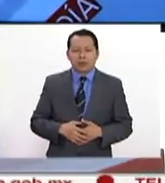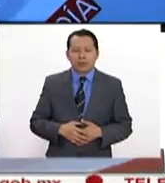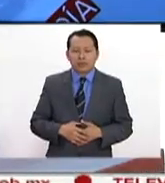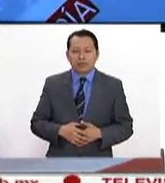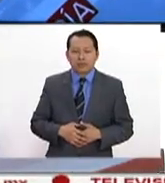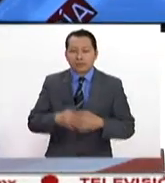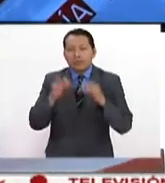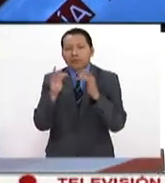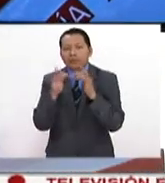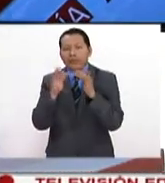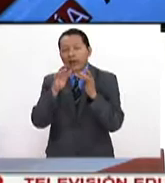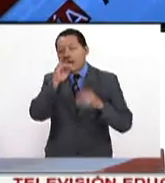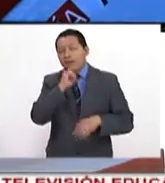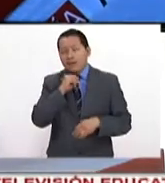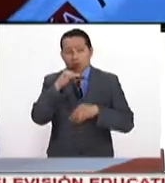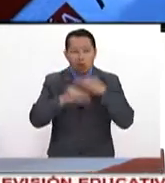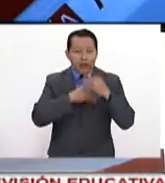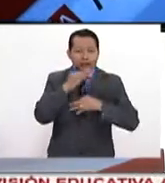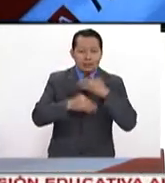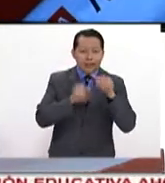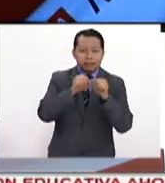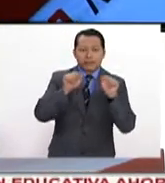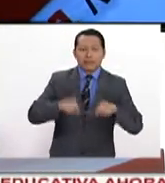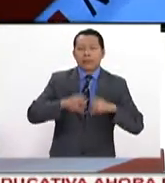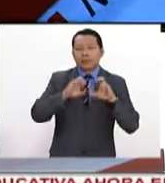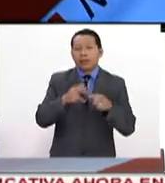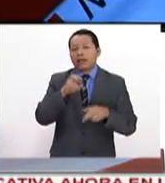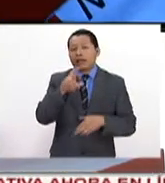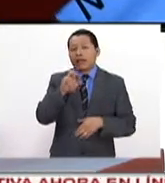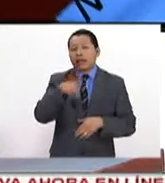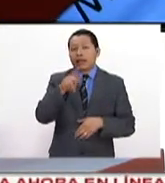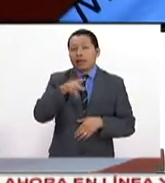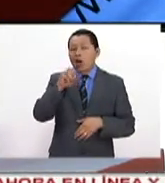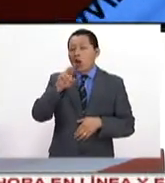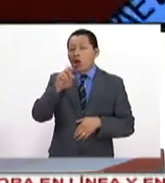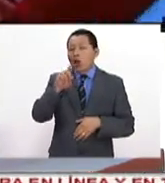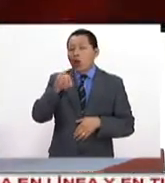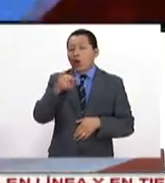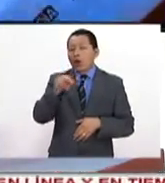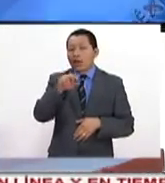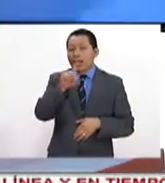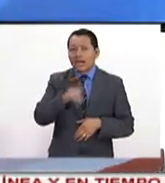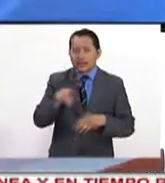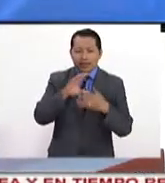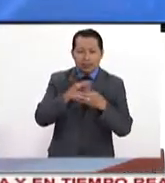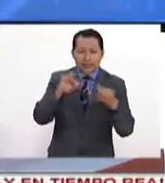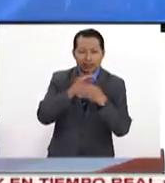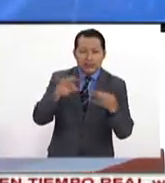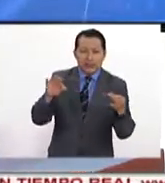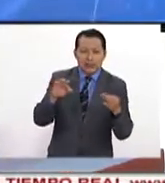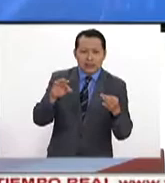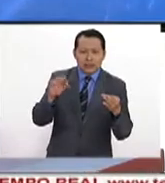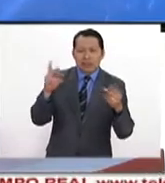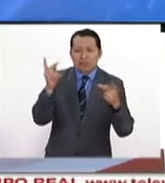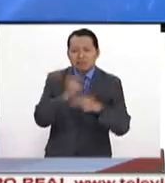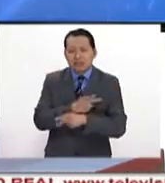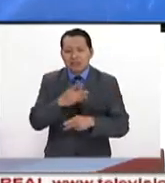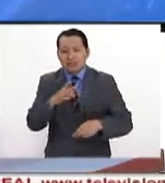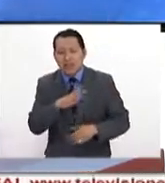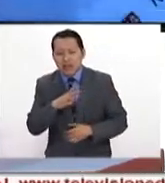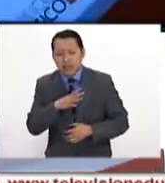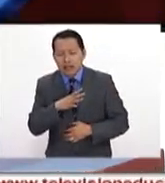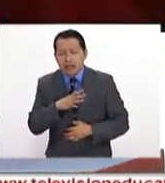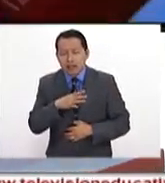Nos enlazamos con el jefe de noticias del sistema chiapaneco, Eric Ordóñez, para precisamente ampliar la información sobre el estado